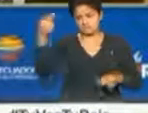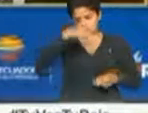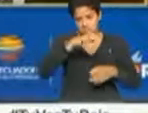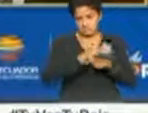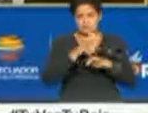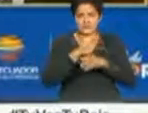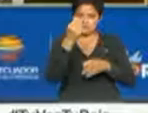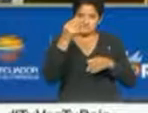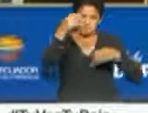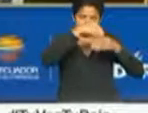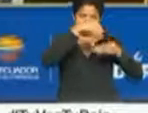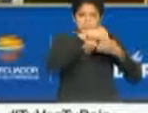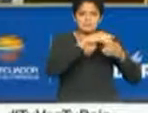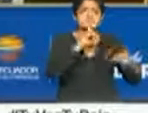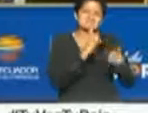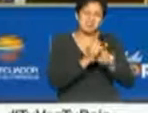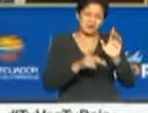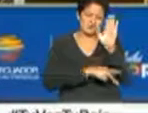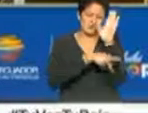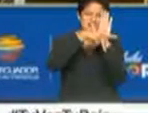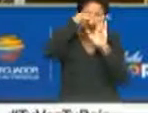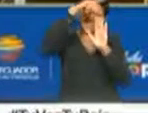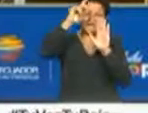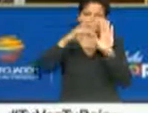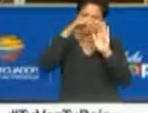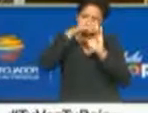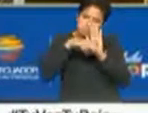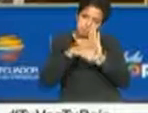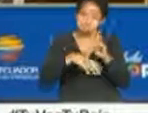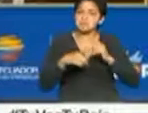el sector petrolero ha sufrido en los últimos 2 años, pero